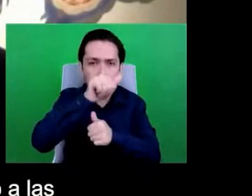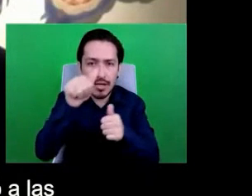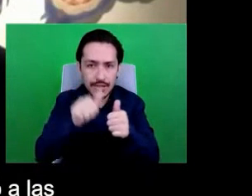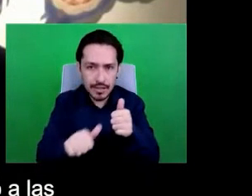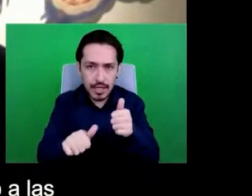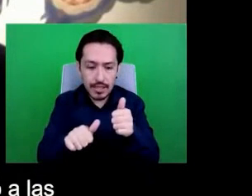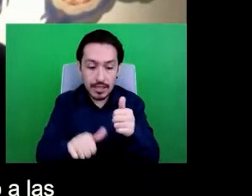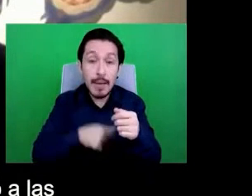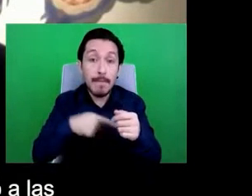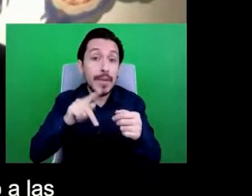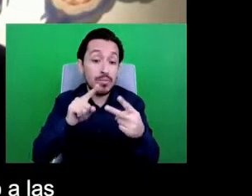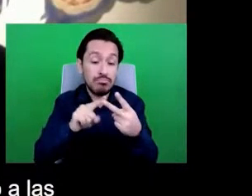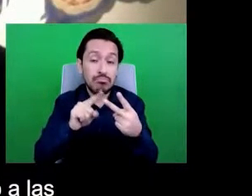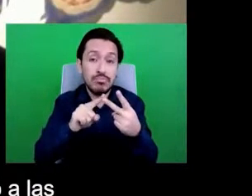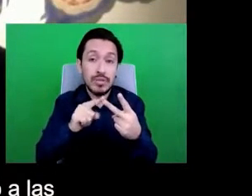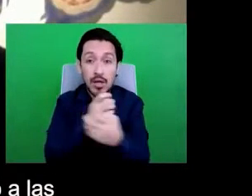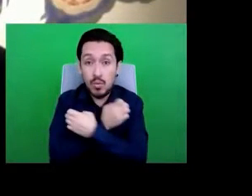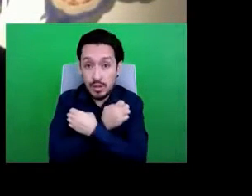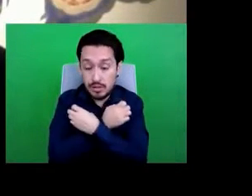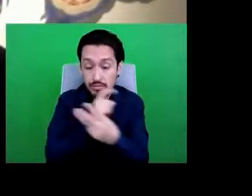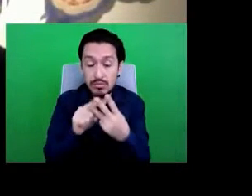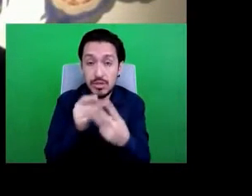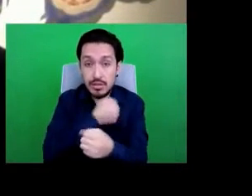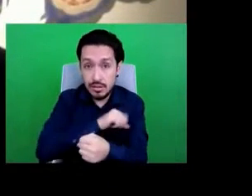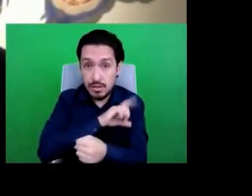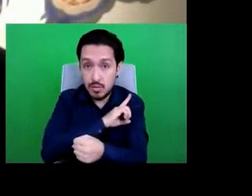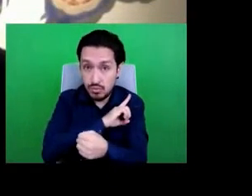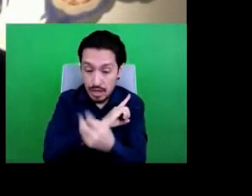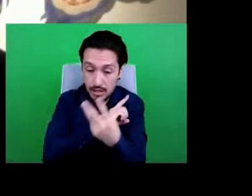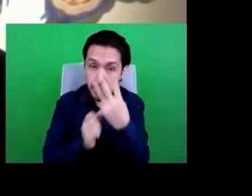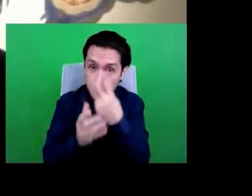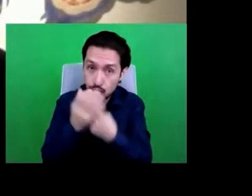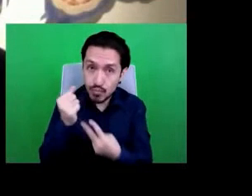acceso a las personas a la salud y a la educación.